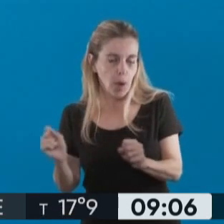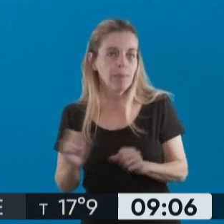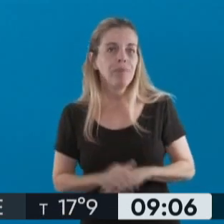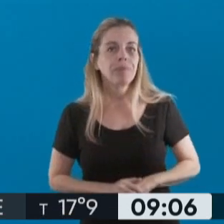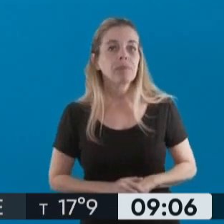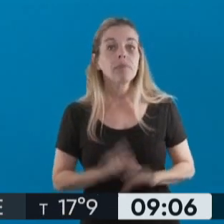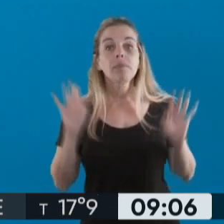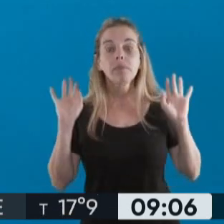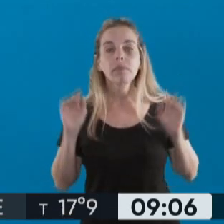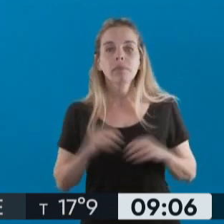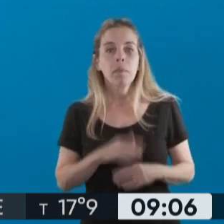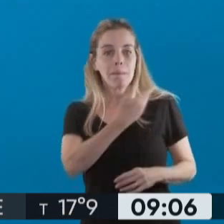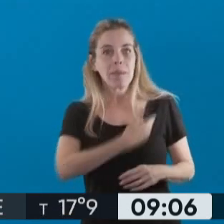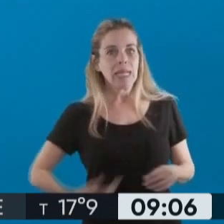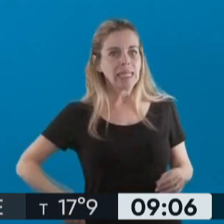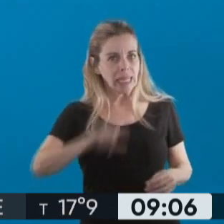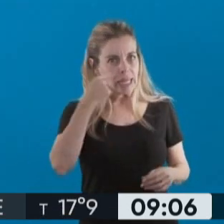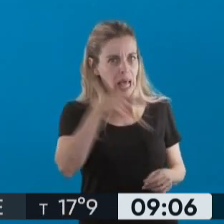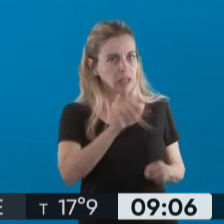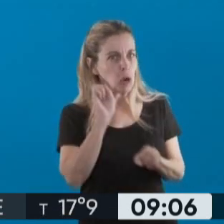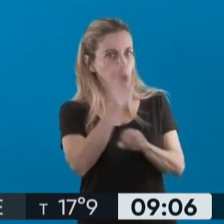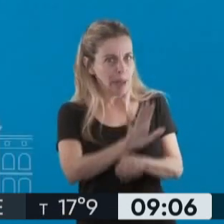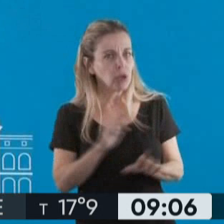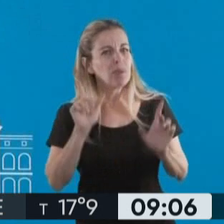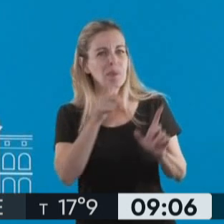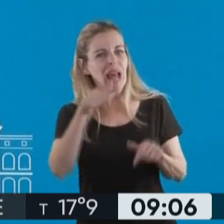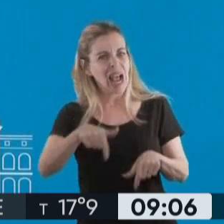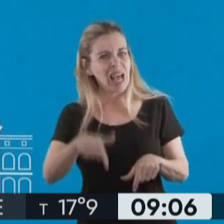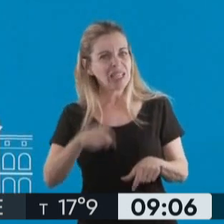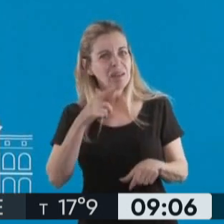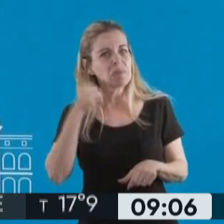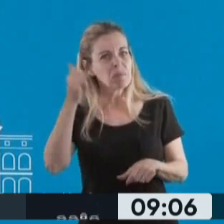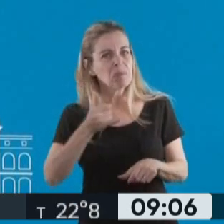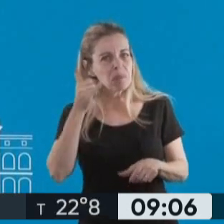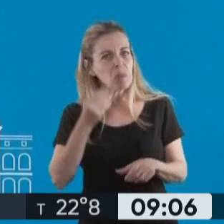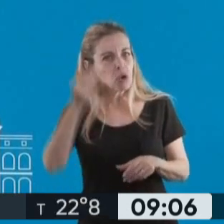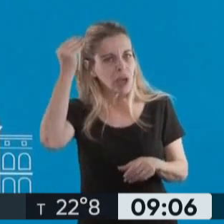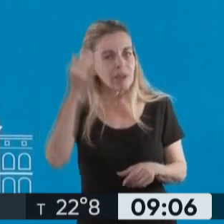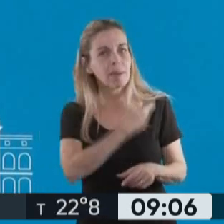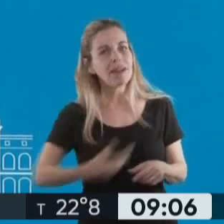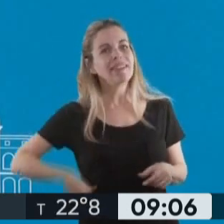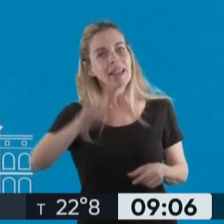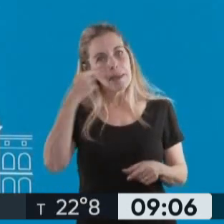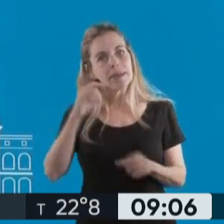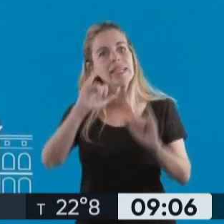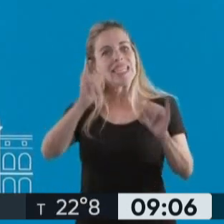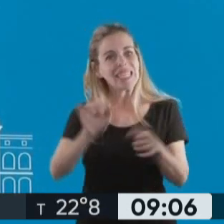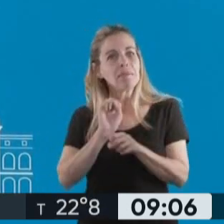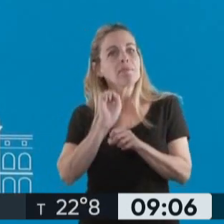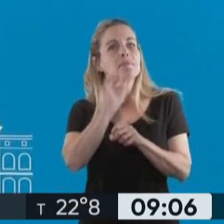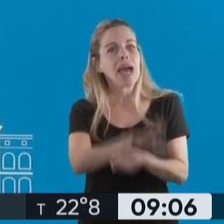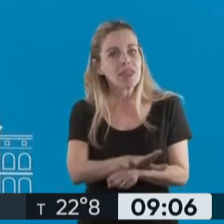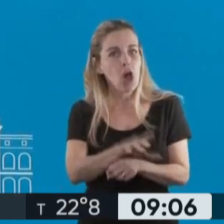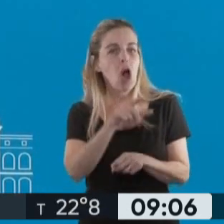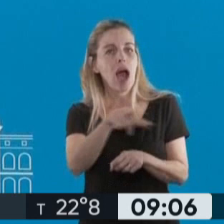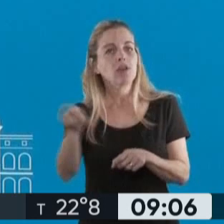Le mandó el presidente de la Nación, pero además creo que lo dijimos varias veces ya desde que sucedió el jueves pasado hasta ahora, el presidente de la Nación le envió un mensaje a su secretario privado